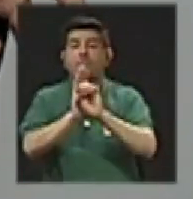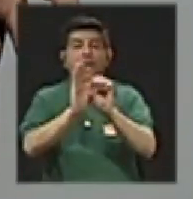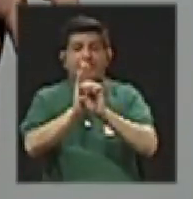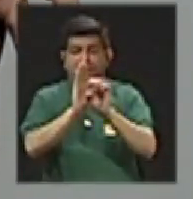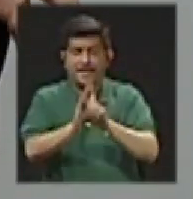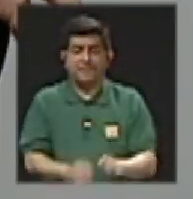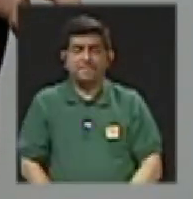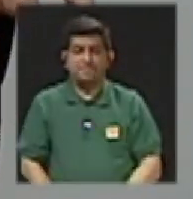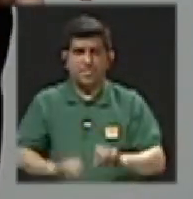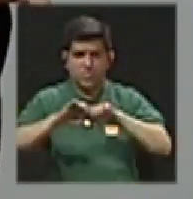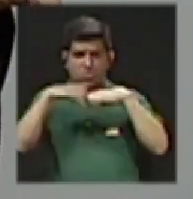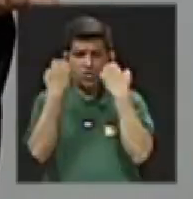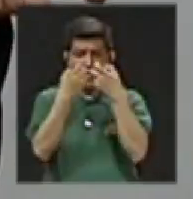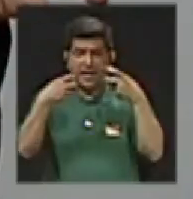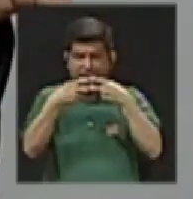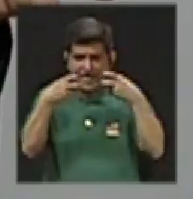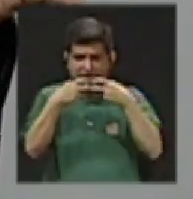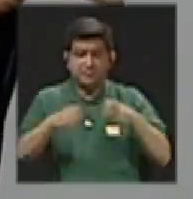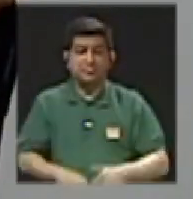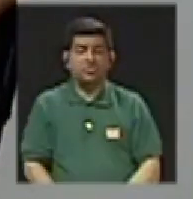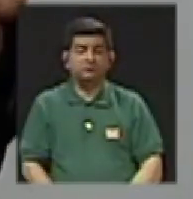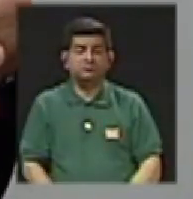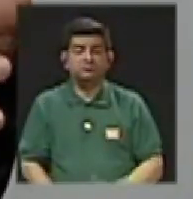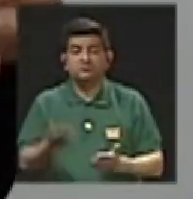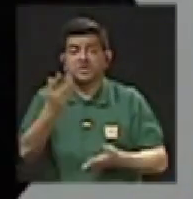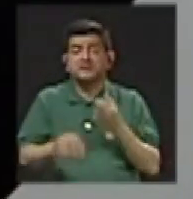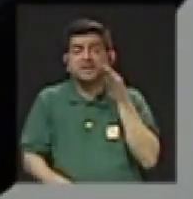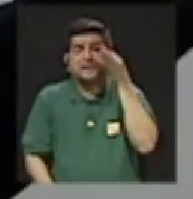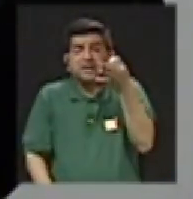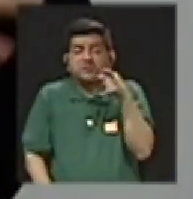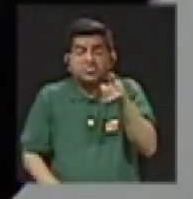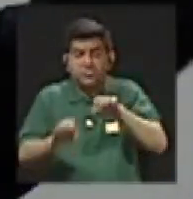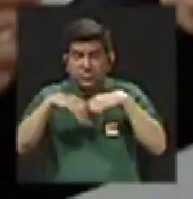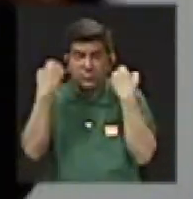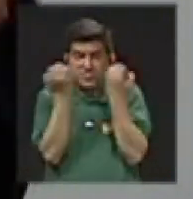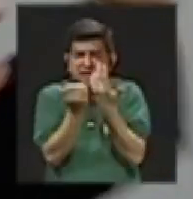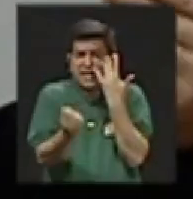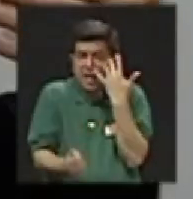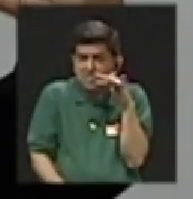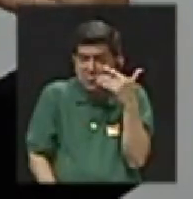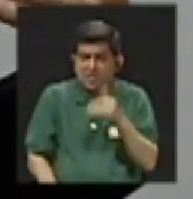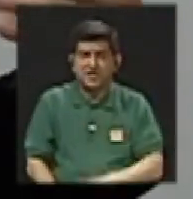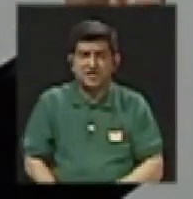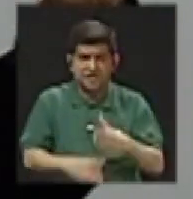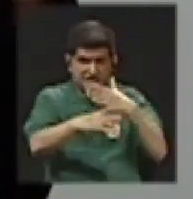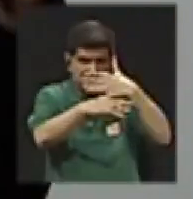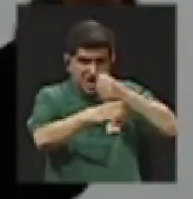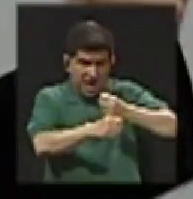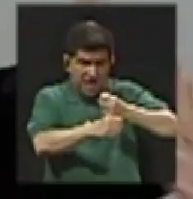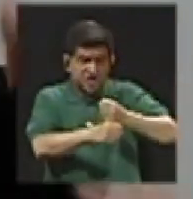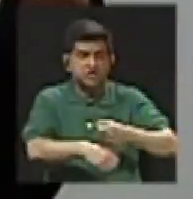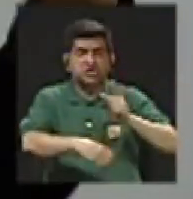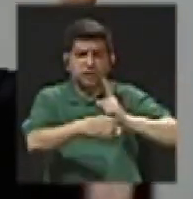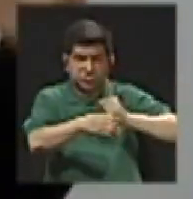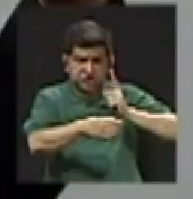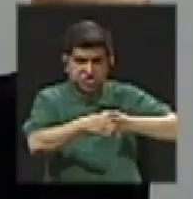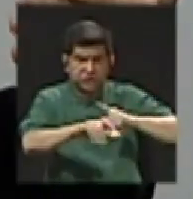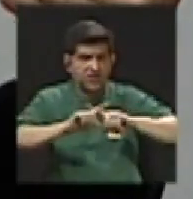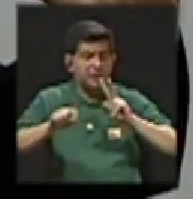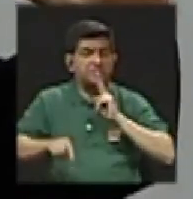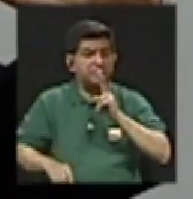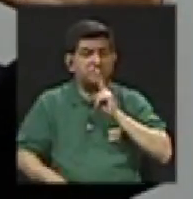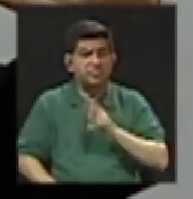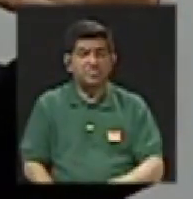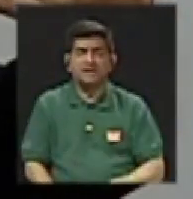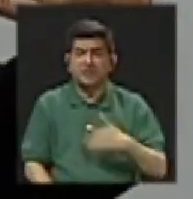del equipo electrónico, a la larga ese equipo electrónico que parecía que se había producido en China, pero en